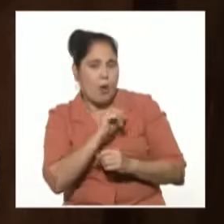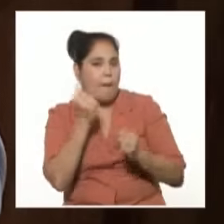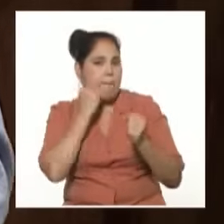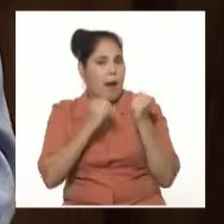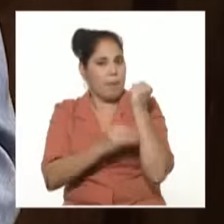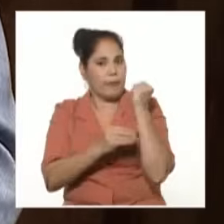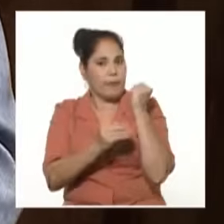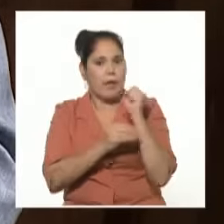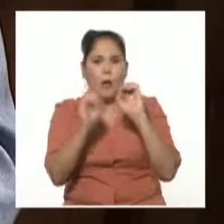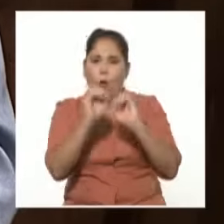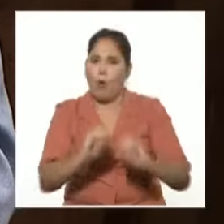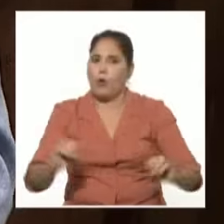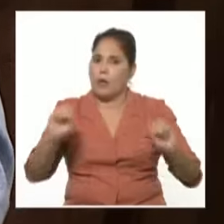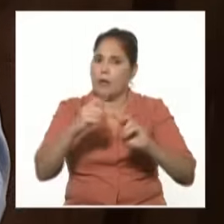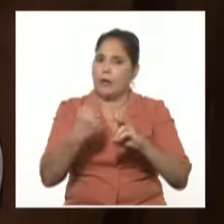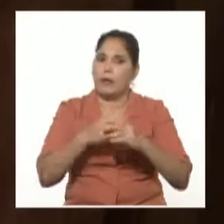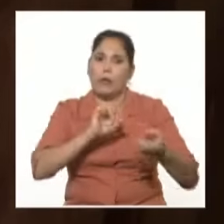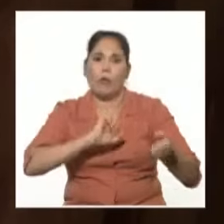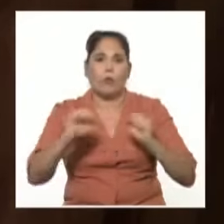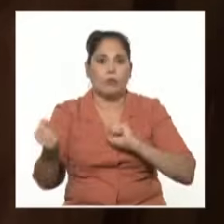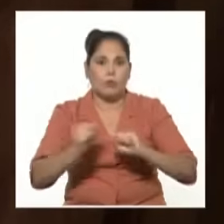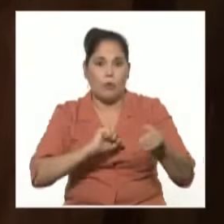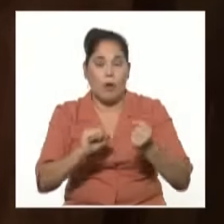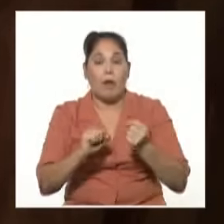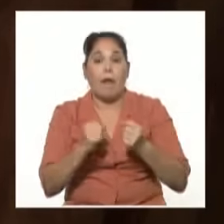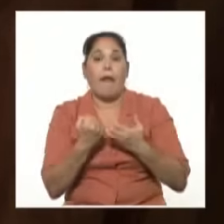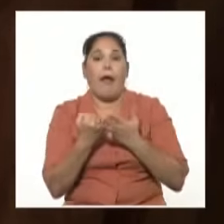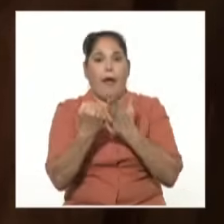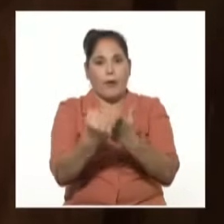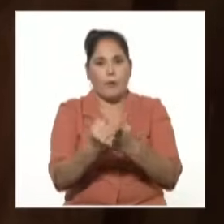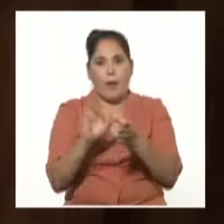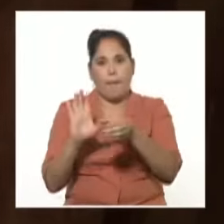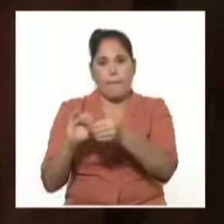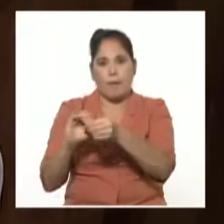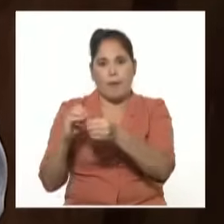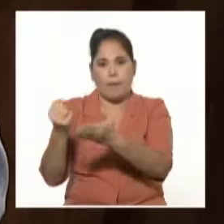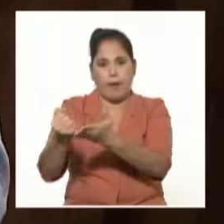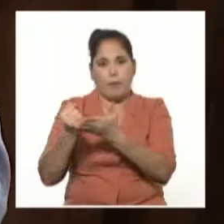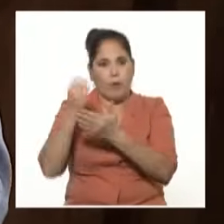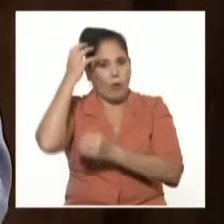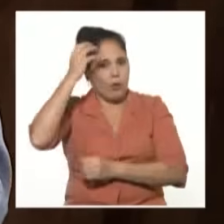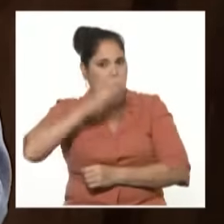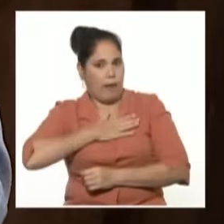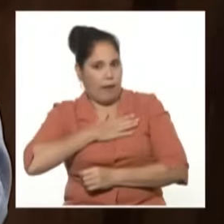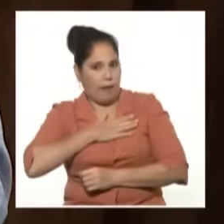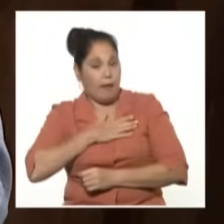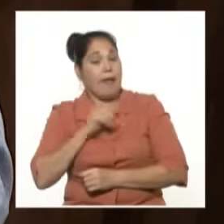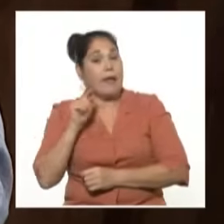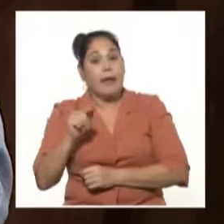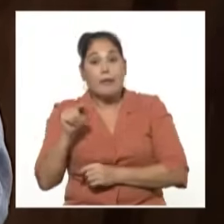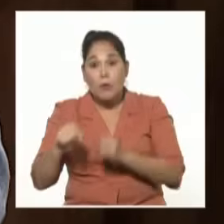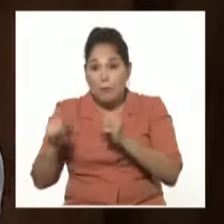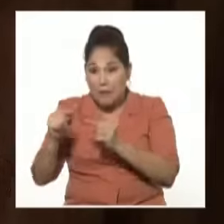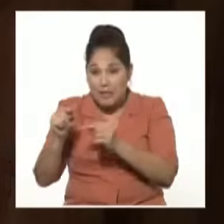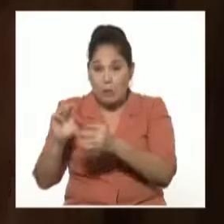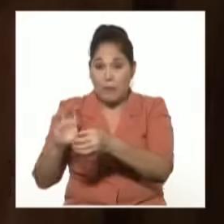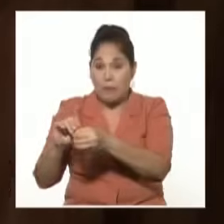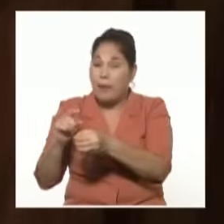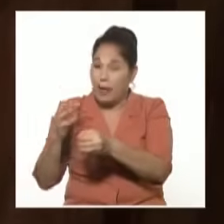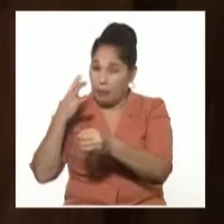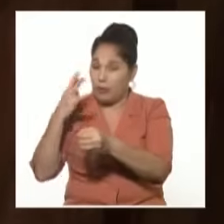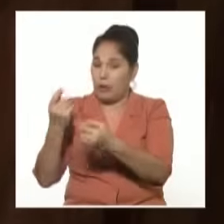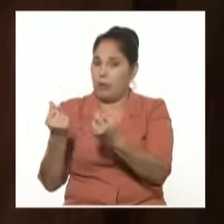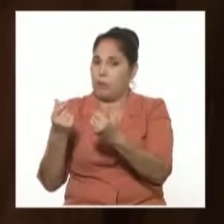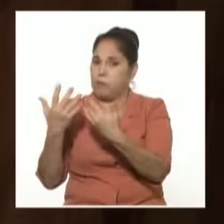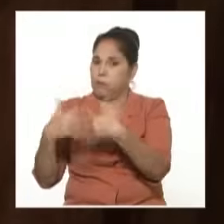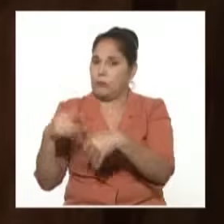manera ordenada y controlada la indudable contribución de las MIPYMES y cooperativas no agropecuarias como actores necesarios para dinamizar la